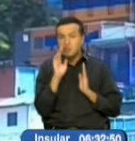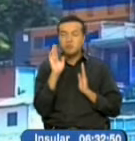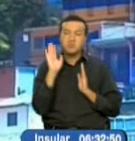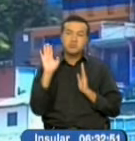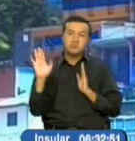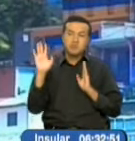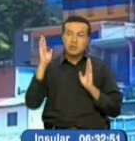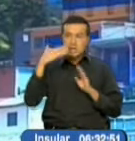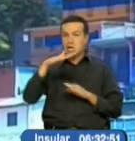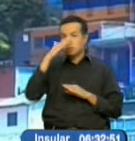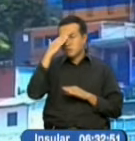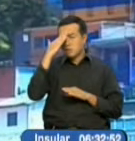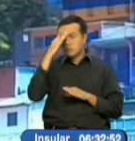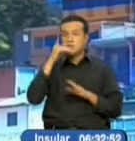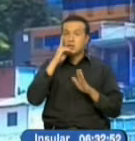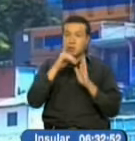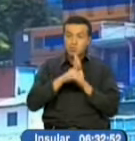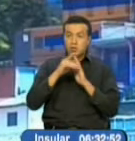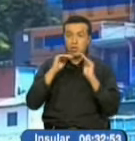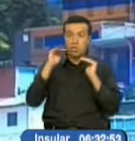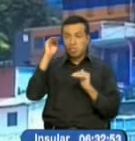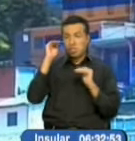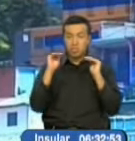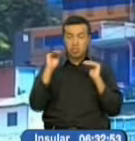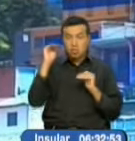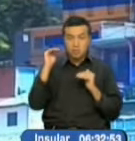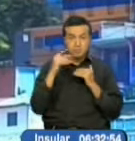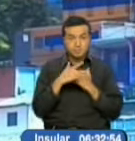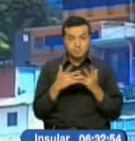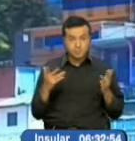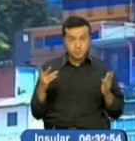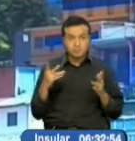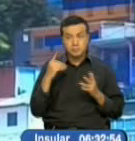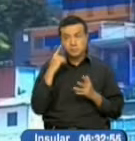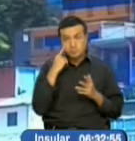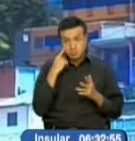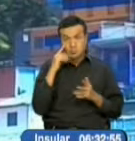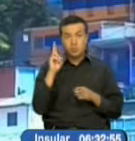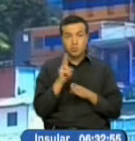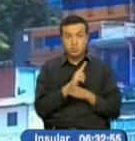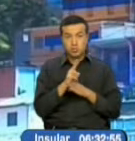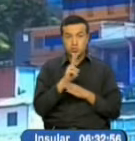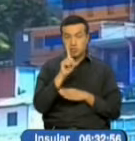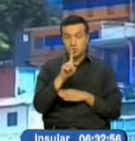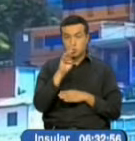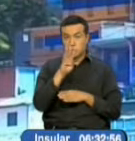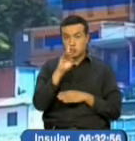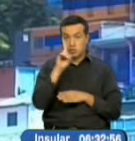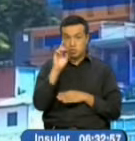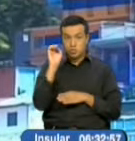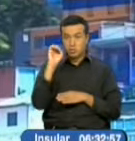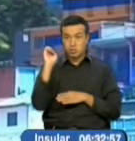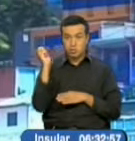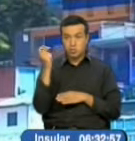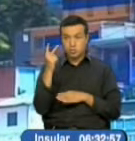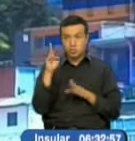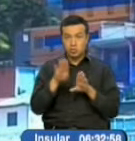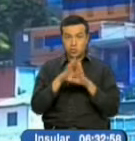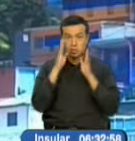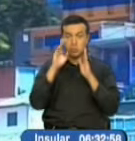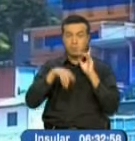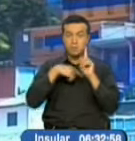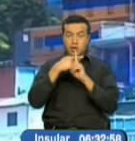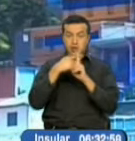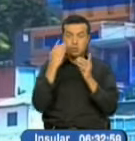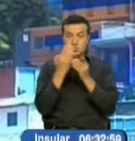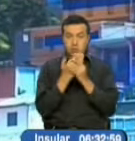el tema de que hay gran diferencia de votos, quizá la posibilidad de utilizar el 141, el segundo inciso, de aperturar más actas